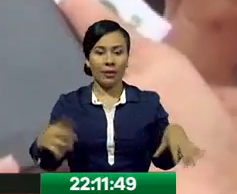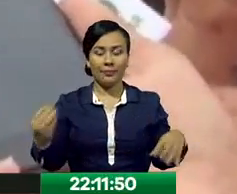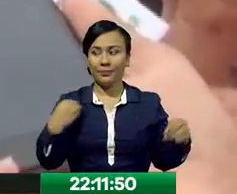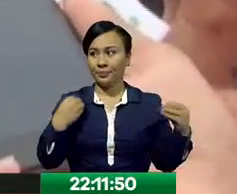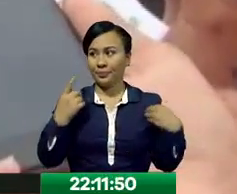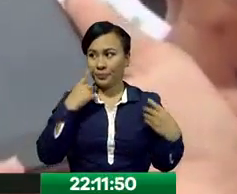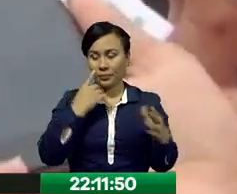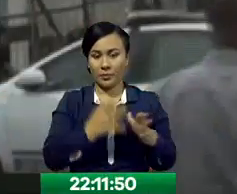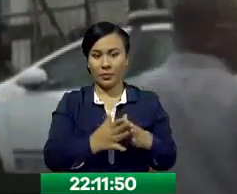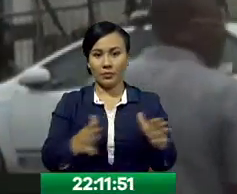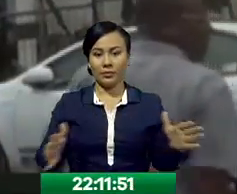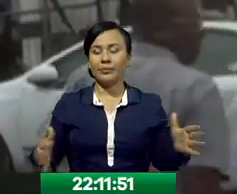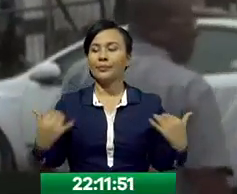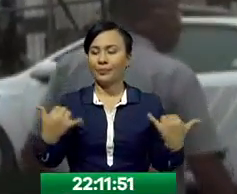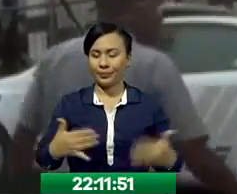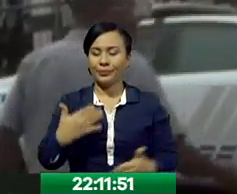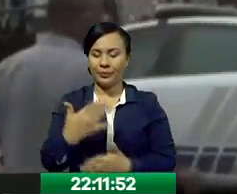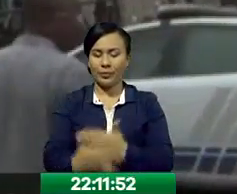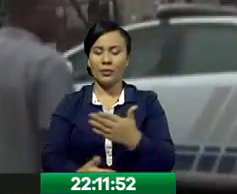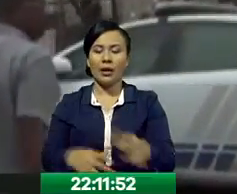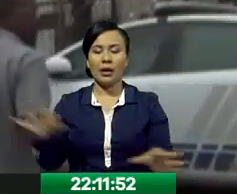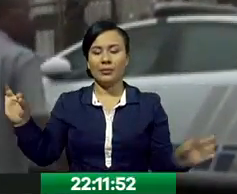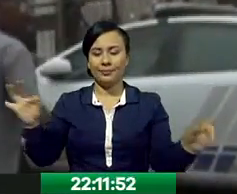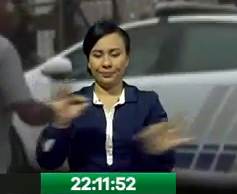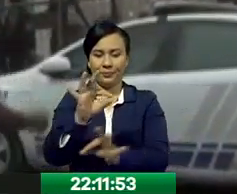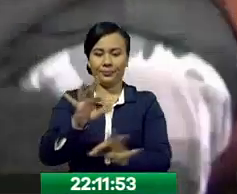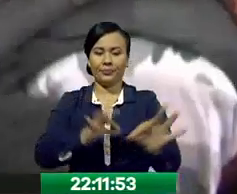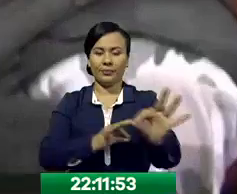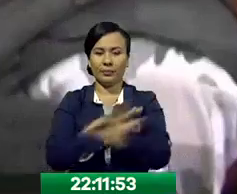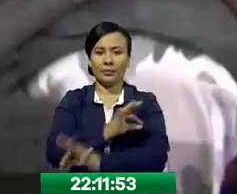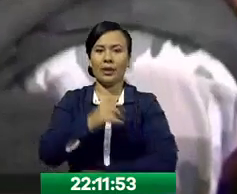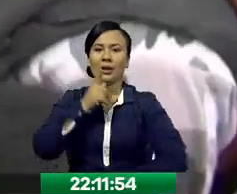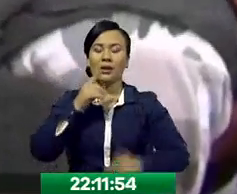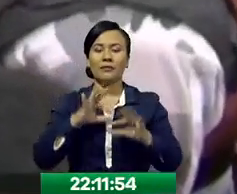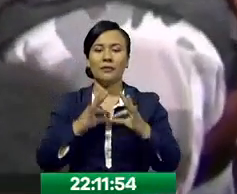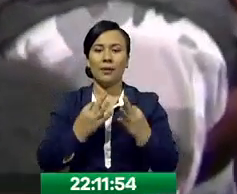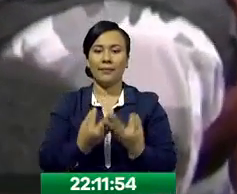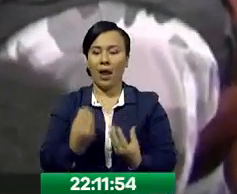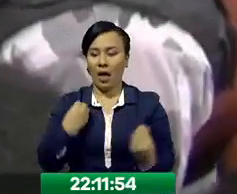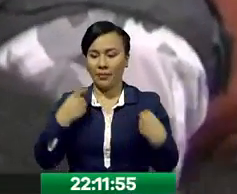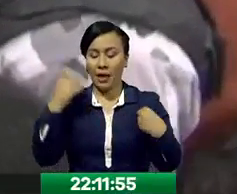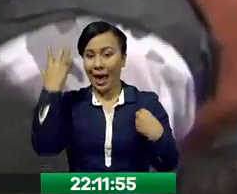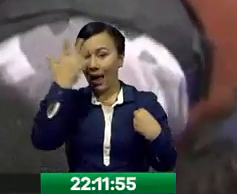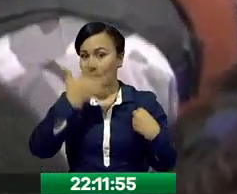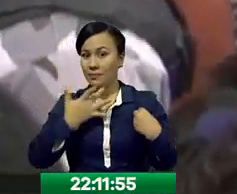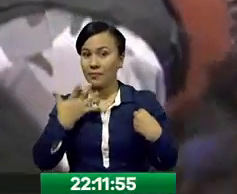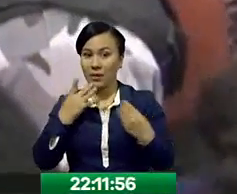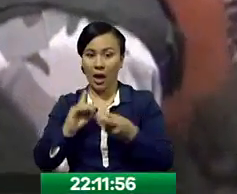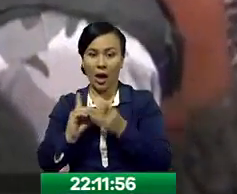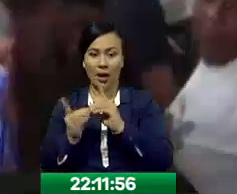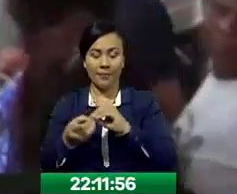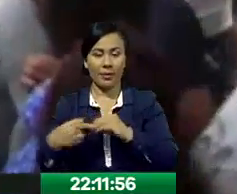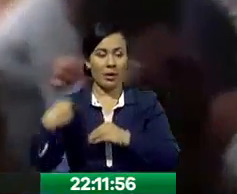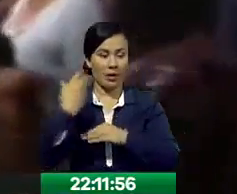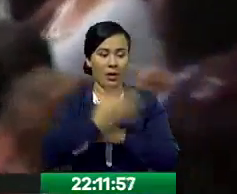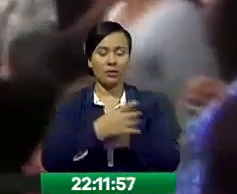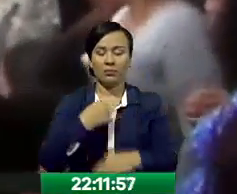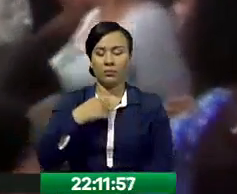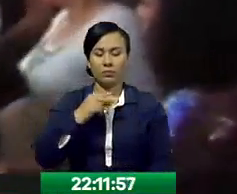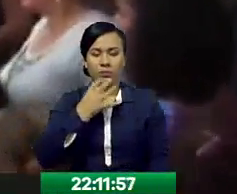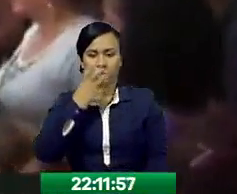un mal comportamiento. El traslado no fue bien visto por los familiares de los internos que salieron de Esmeraldas. Ellos expresaron su